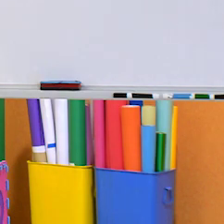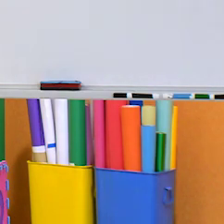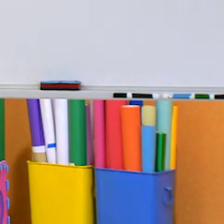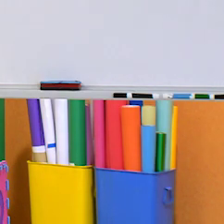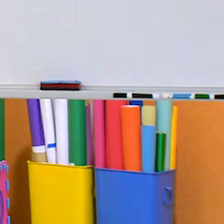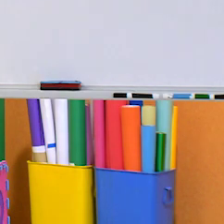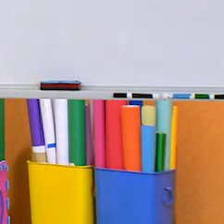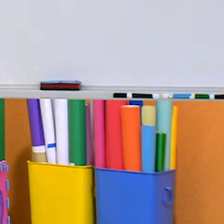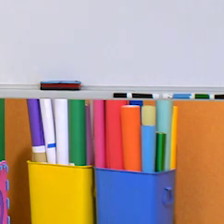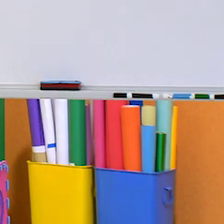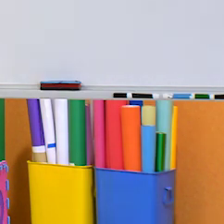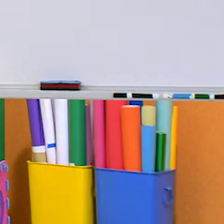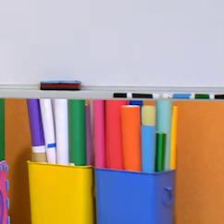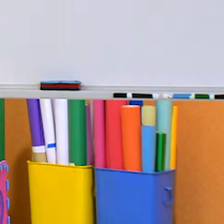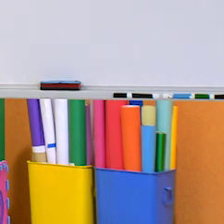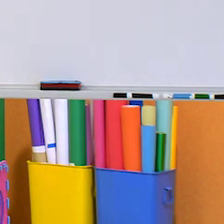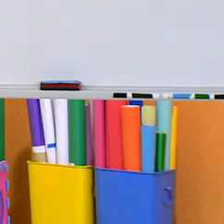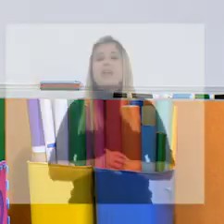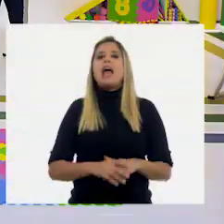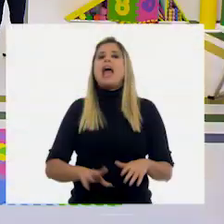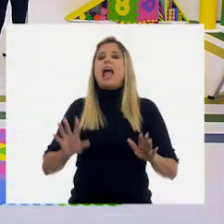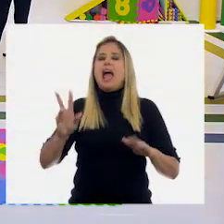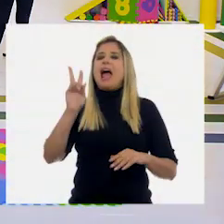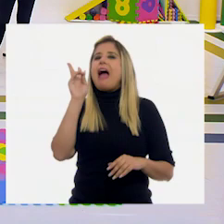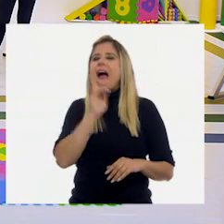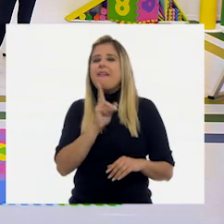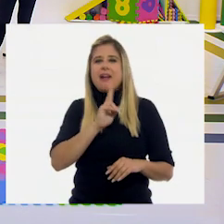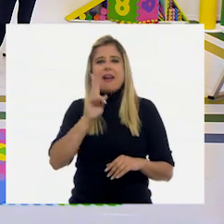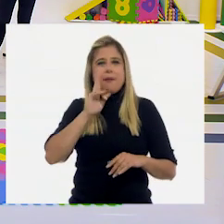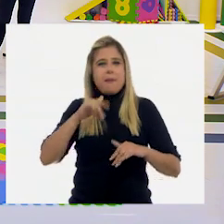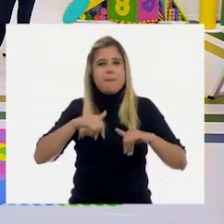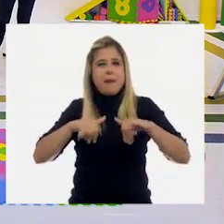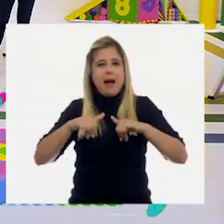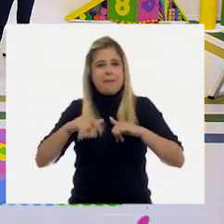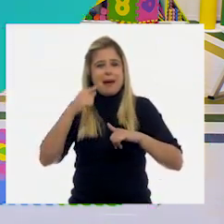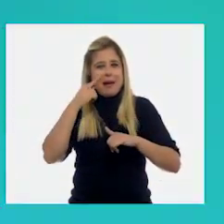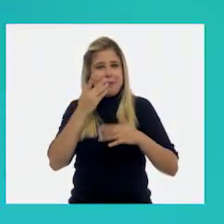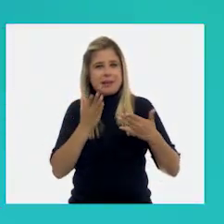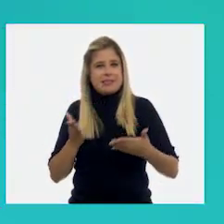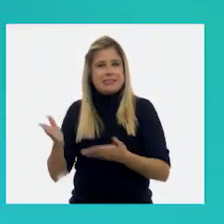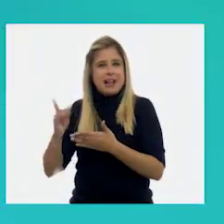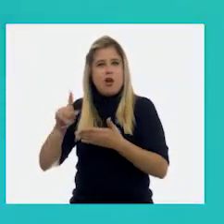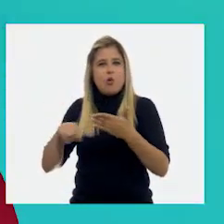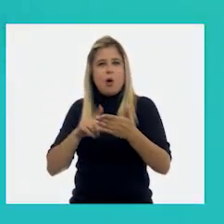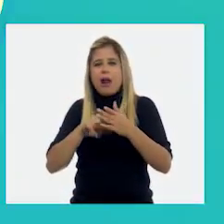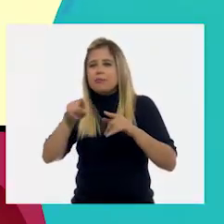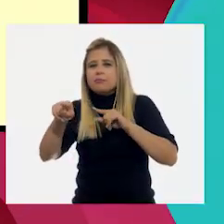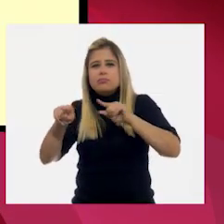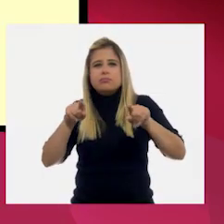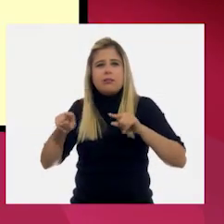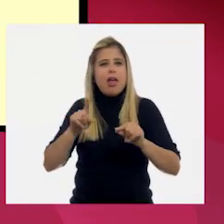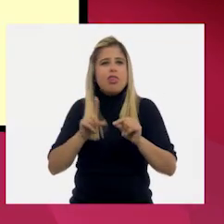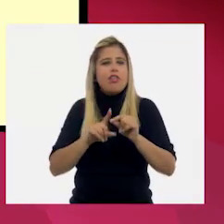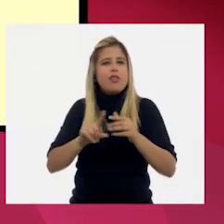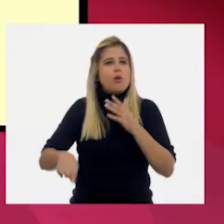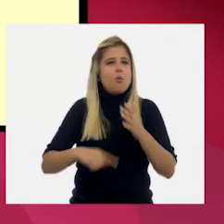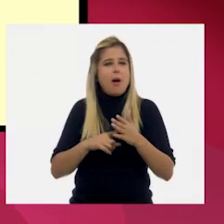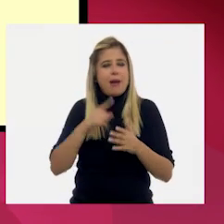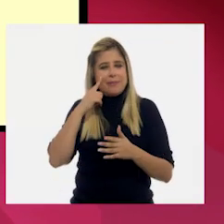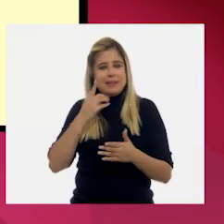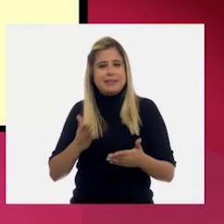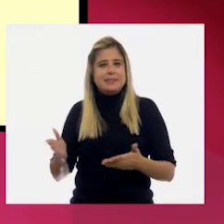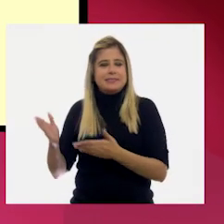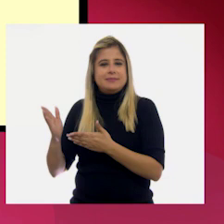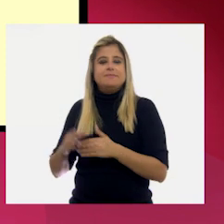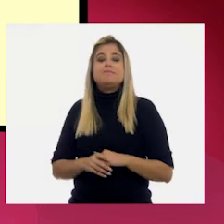José. A ver, entonces, vamos a ver los croquis para encontrar los lugares a los que queremos ir.